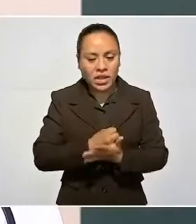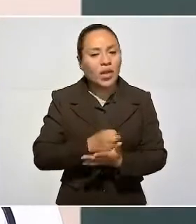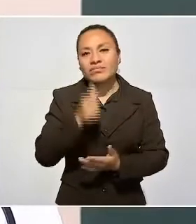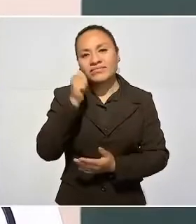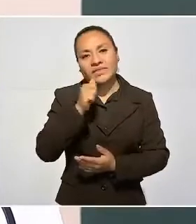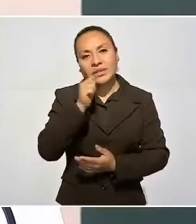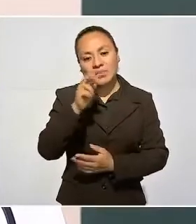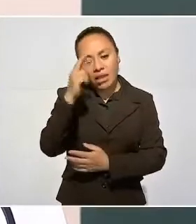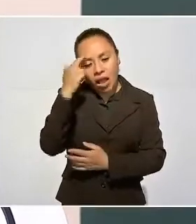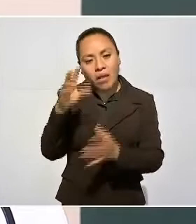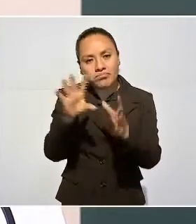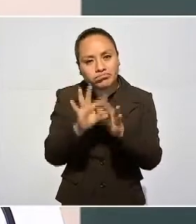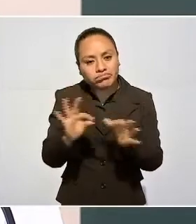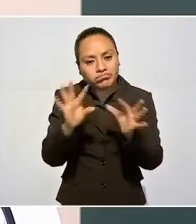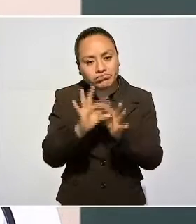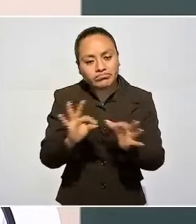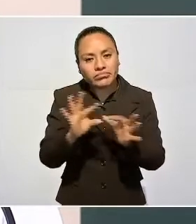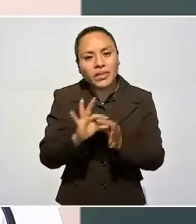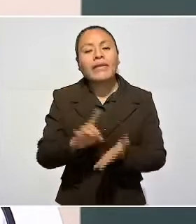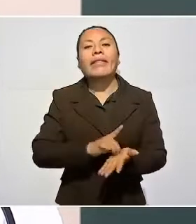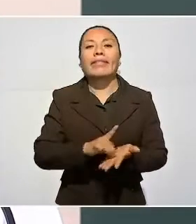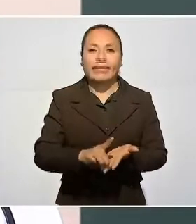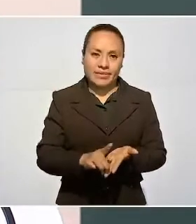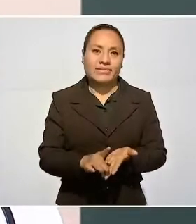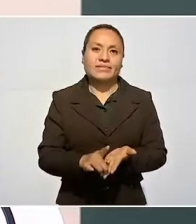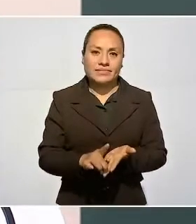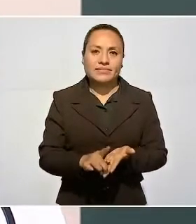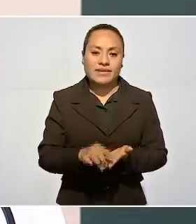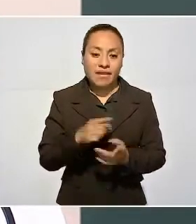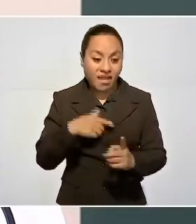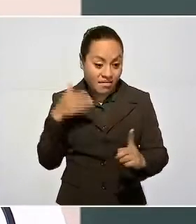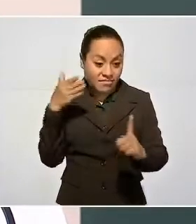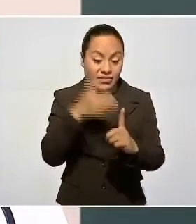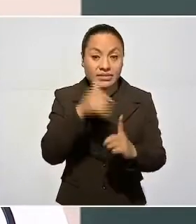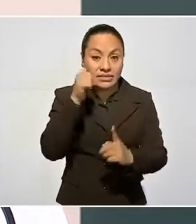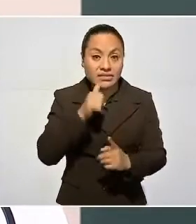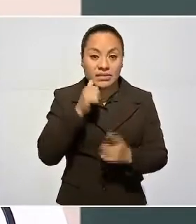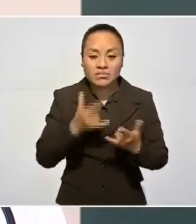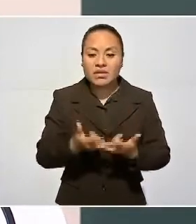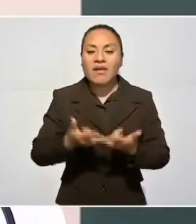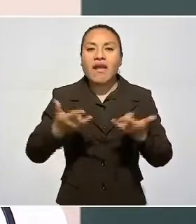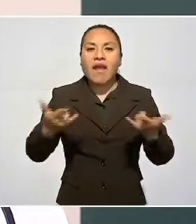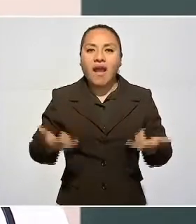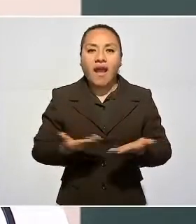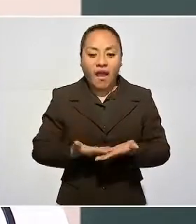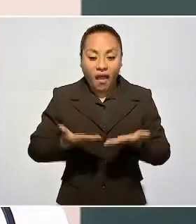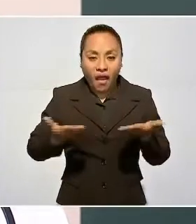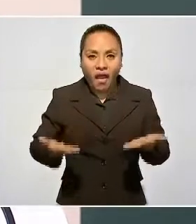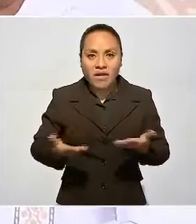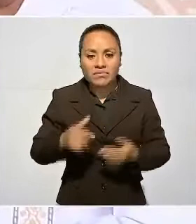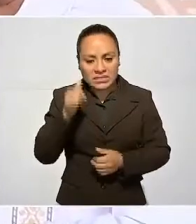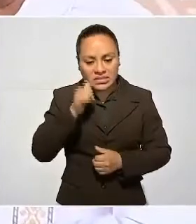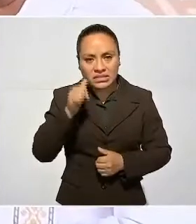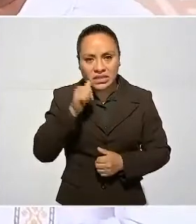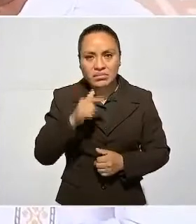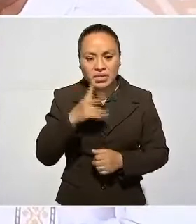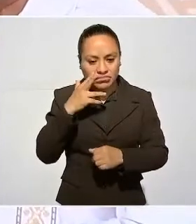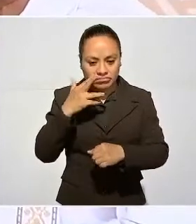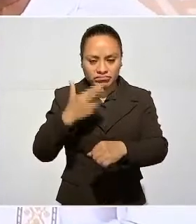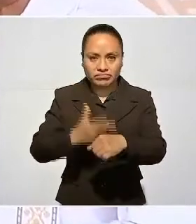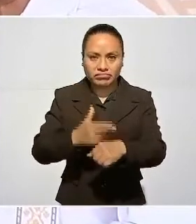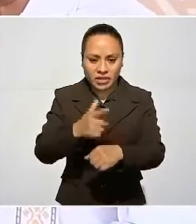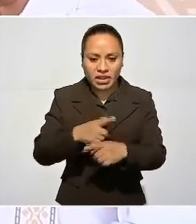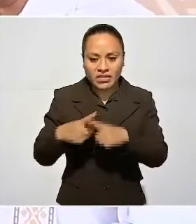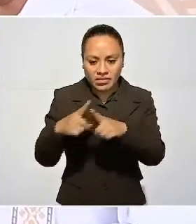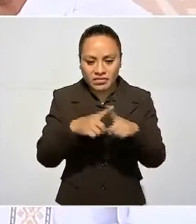razón y el derecho. Y es que así nos hemos conducido histórica y actualmente, asumiendo siempre con madurez